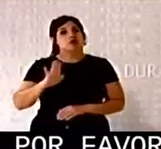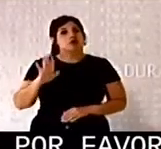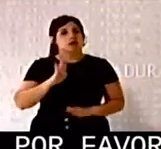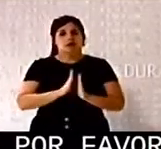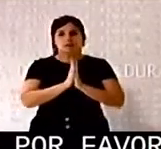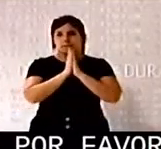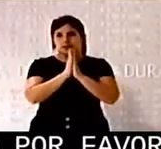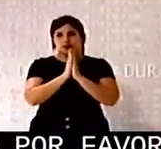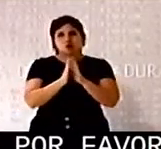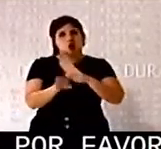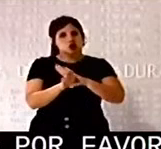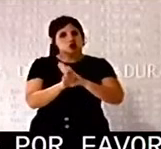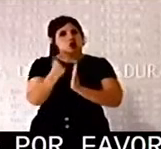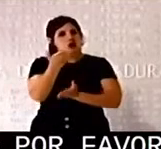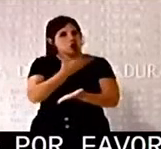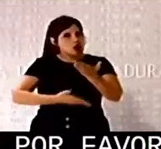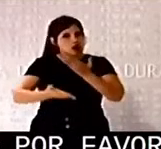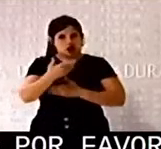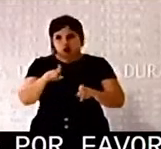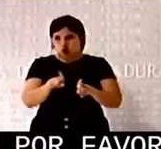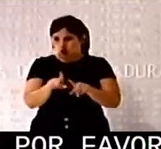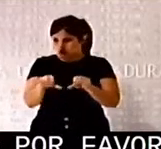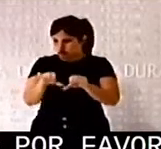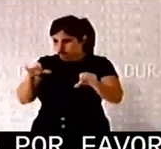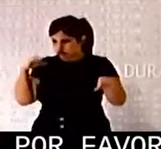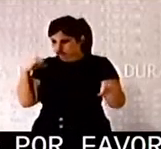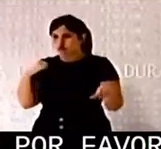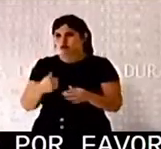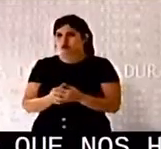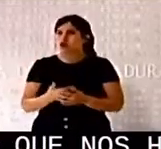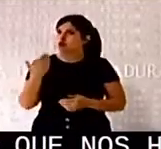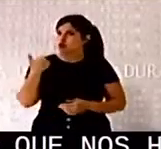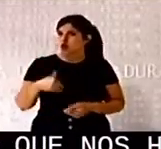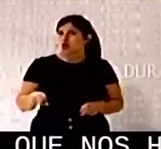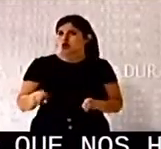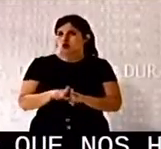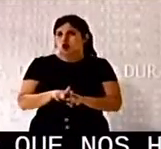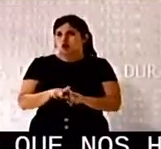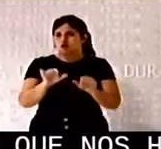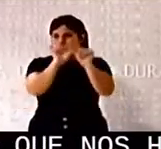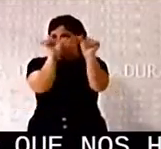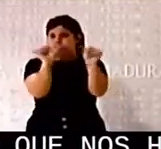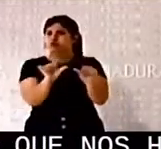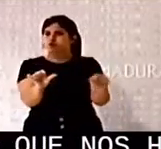sigan colaborando como lo han hecho, que nos han dado un ejemplo,